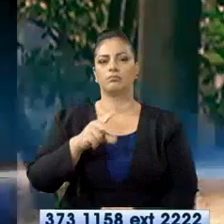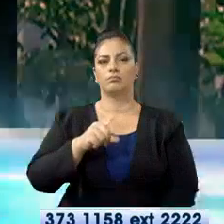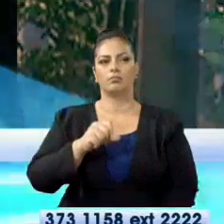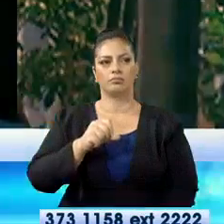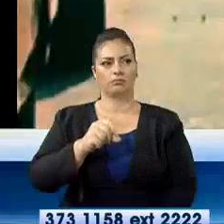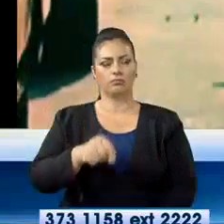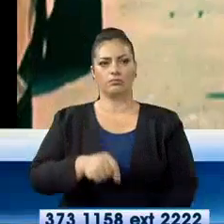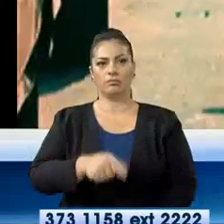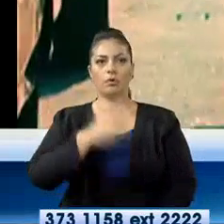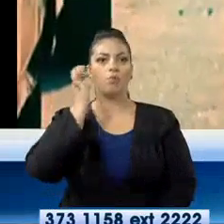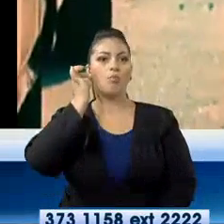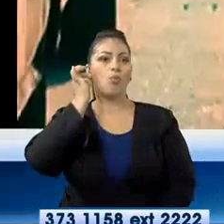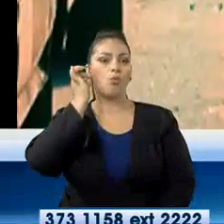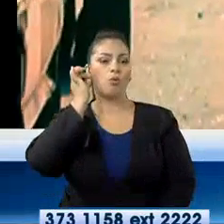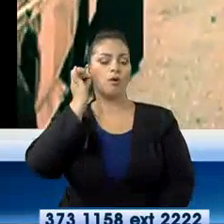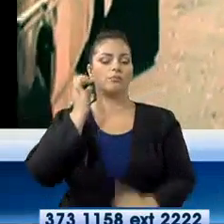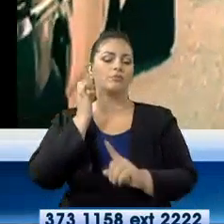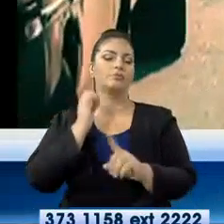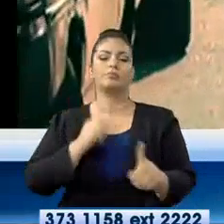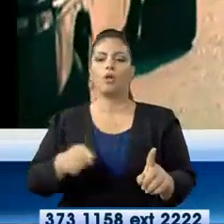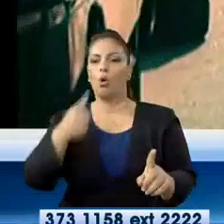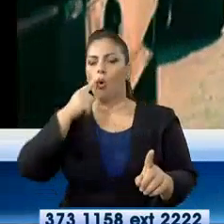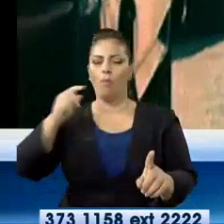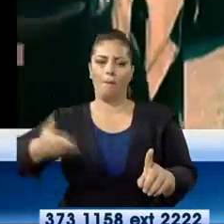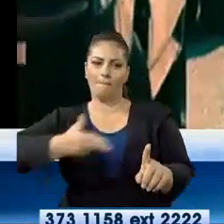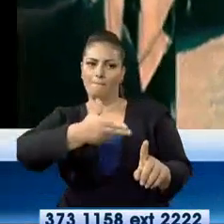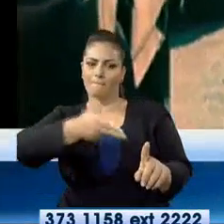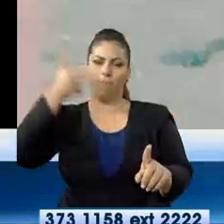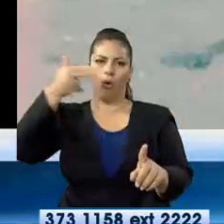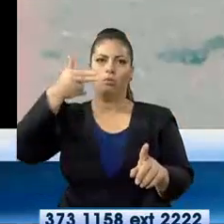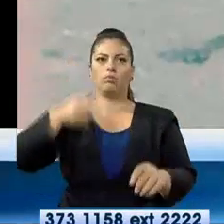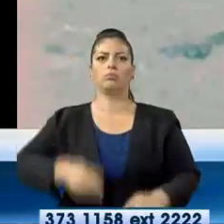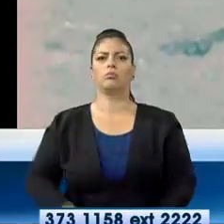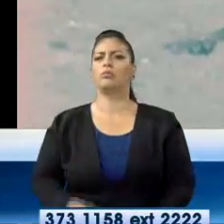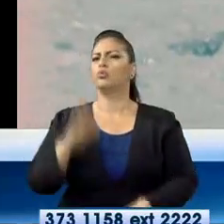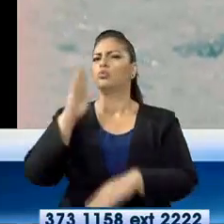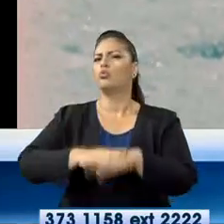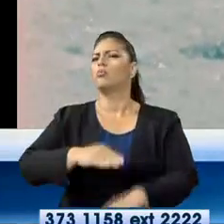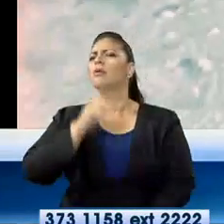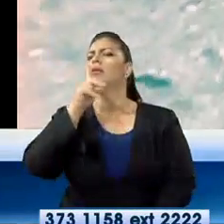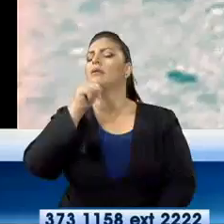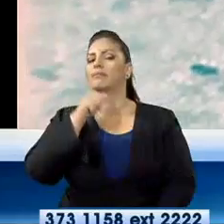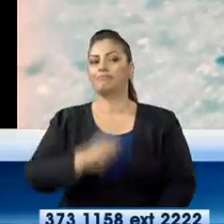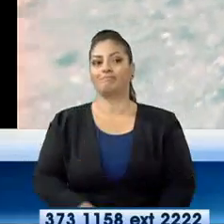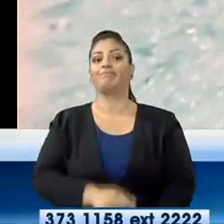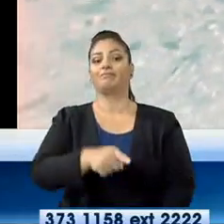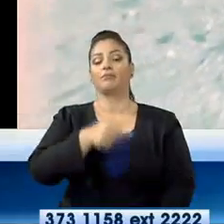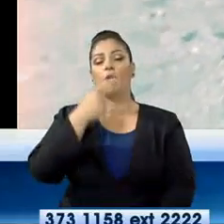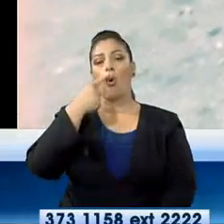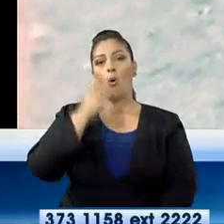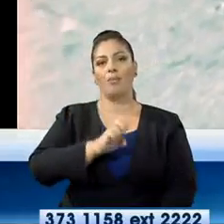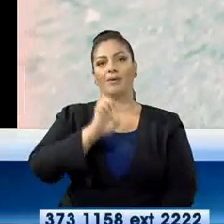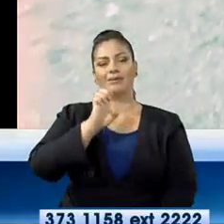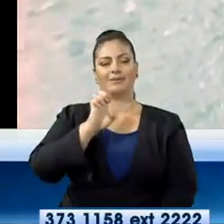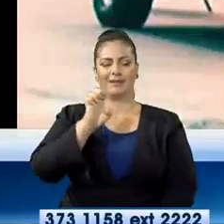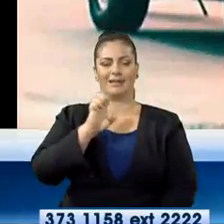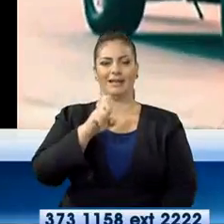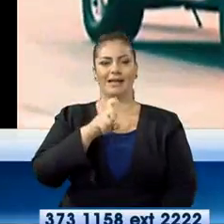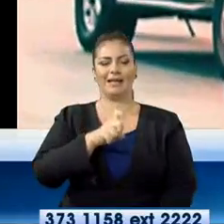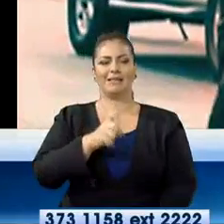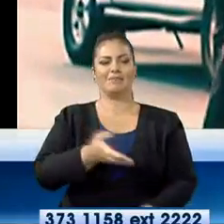orden para que un allegado suyo ejecutara la tarea criminal. Pero ¿cuáles serían las causas que originaron ese macabro